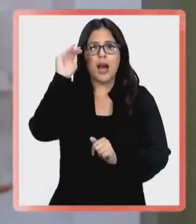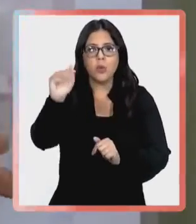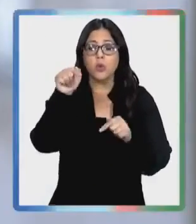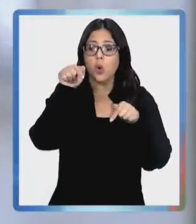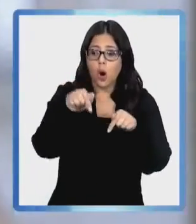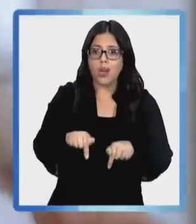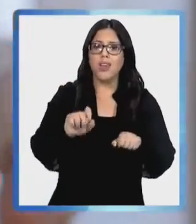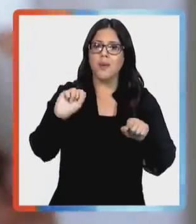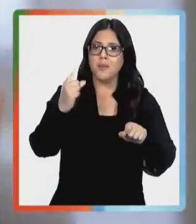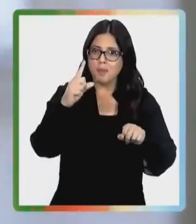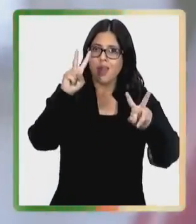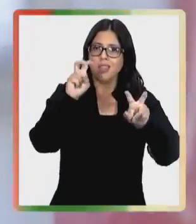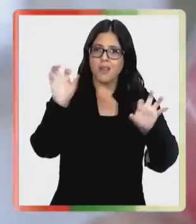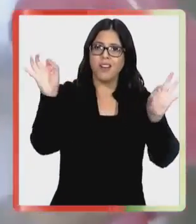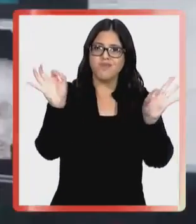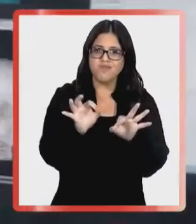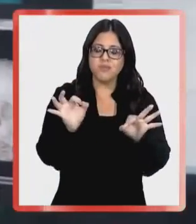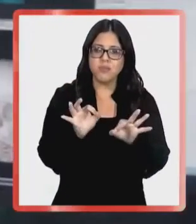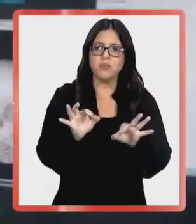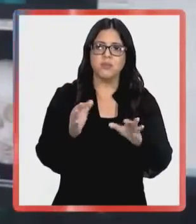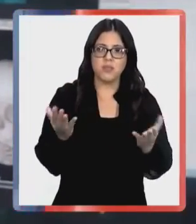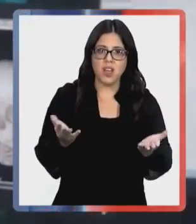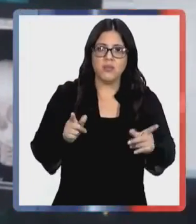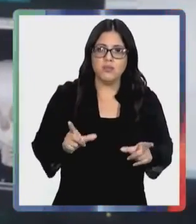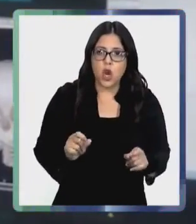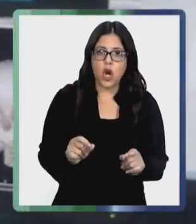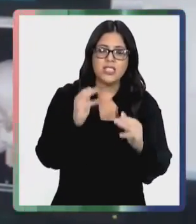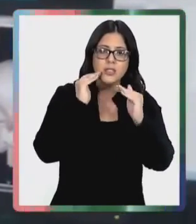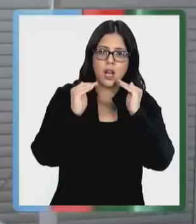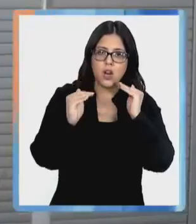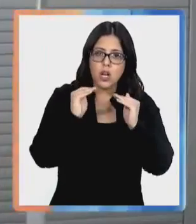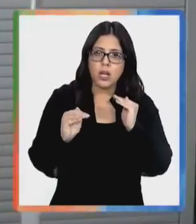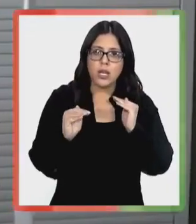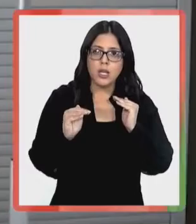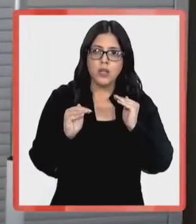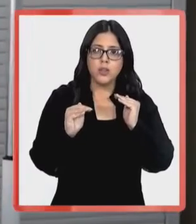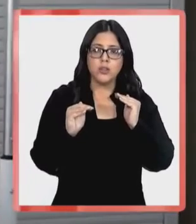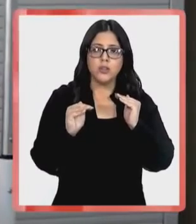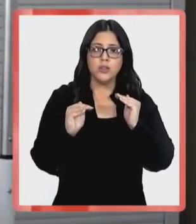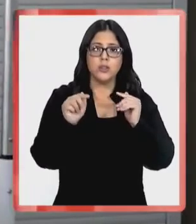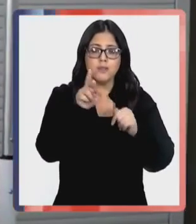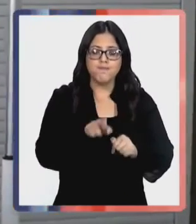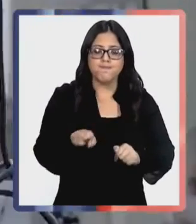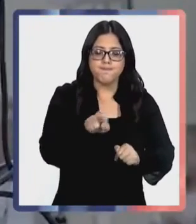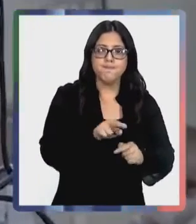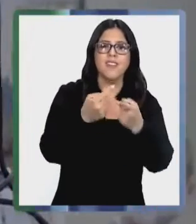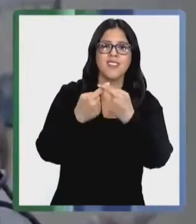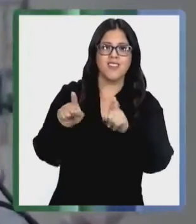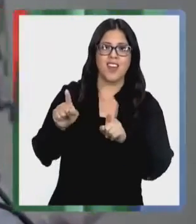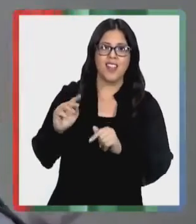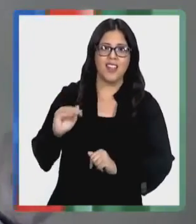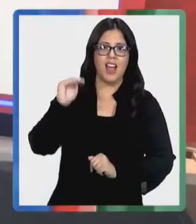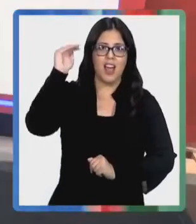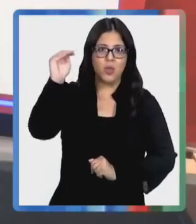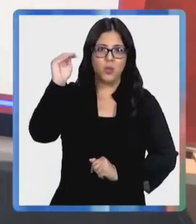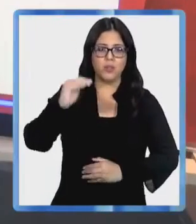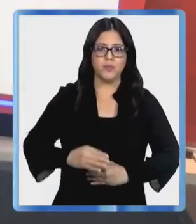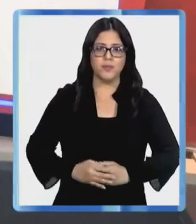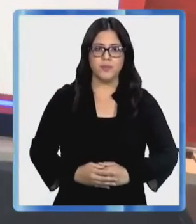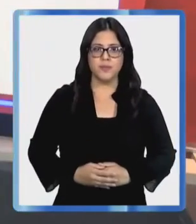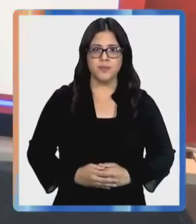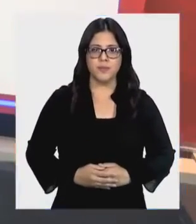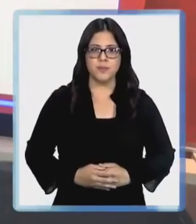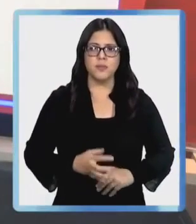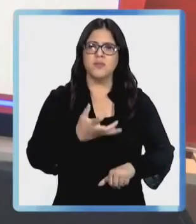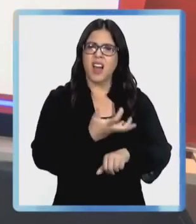una primera distinción de que los cánceres de la infancia, en términos de frecuencia, son diferentes que la adulta. ¿Hay una